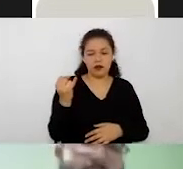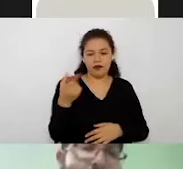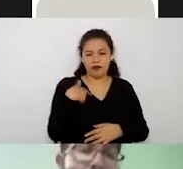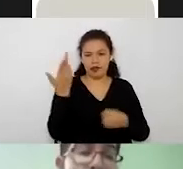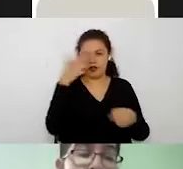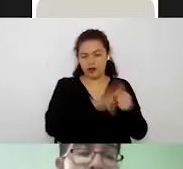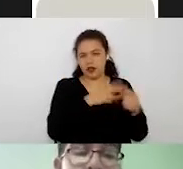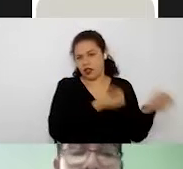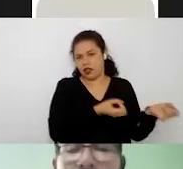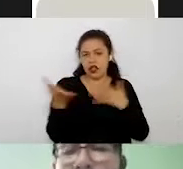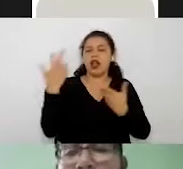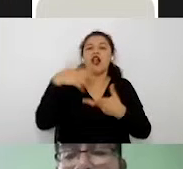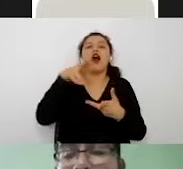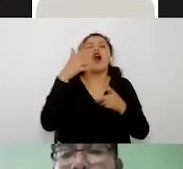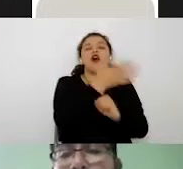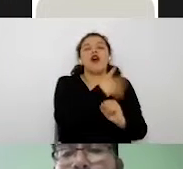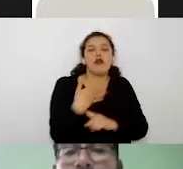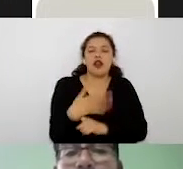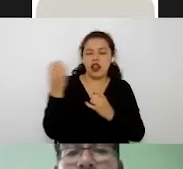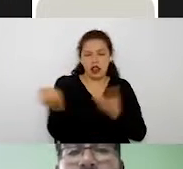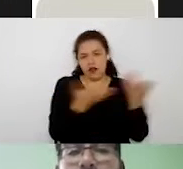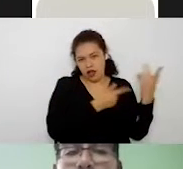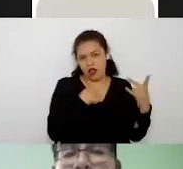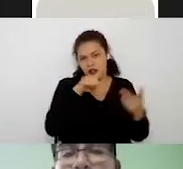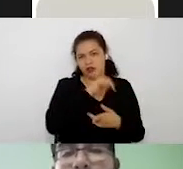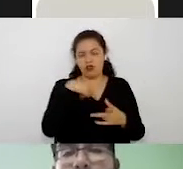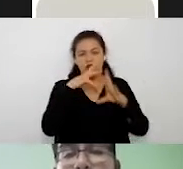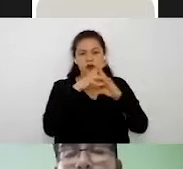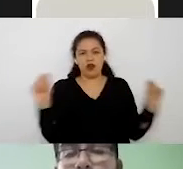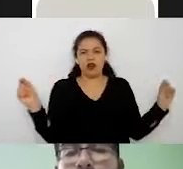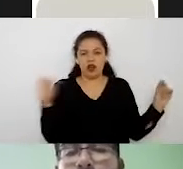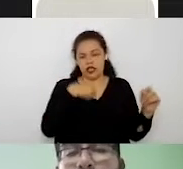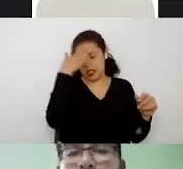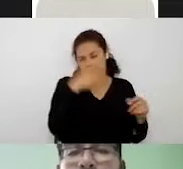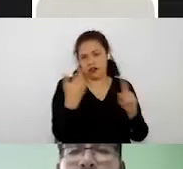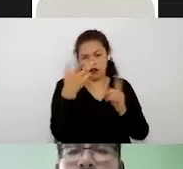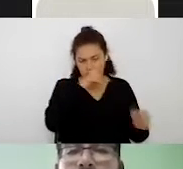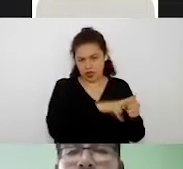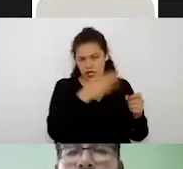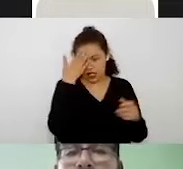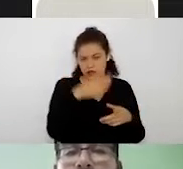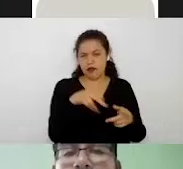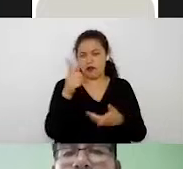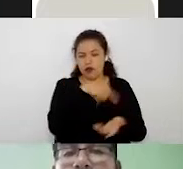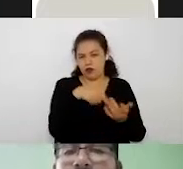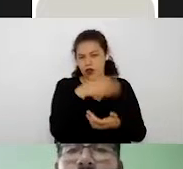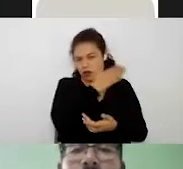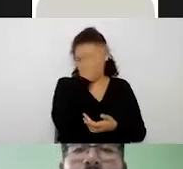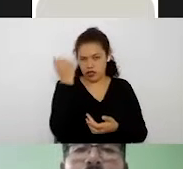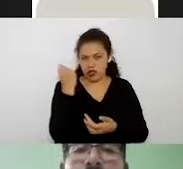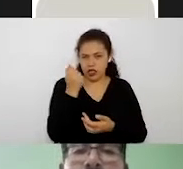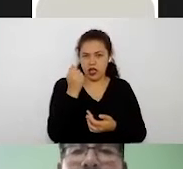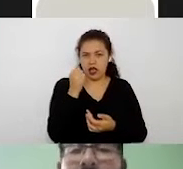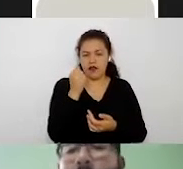y se va la ambulancia y de repente no saben y luego estoy desaparecido porque pues saben que me llevaron al hospital, pero no saben a cuál, no saben